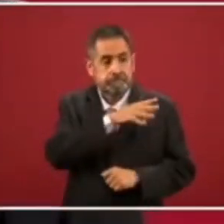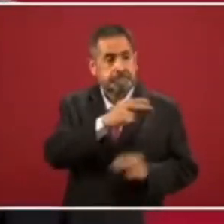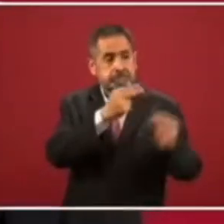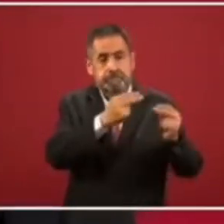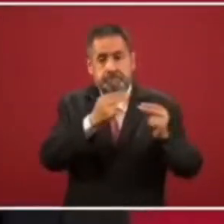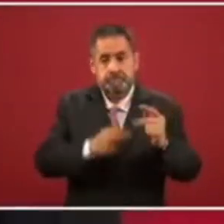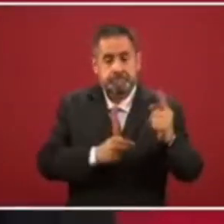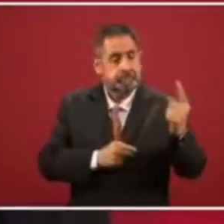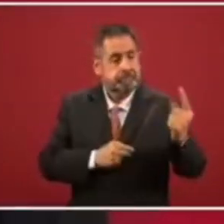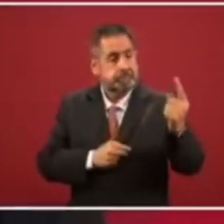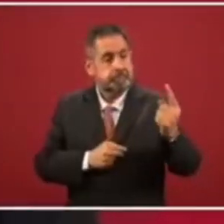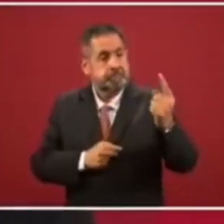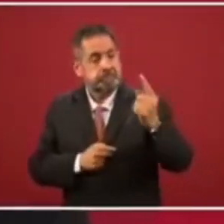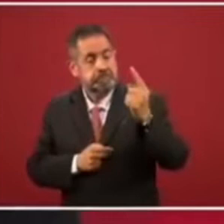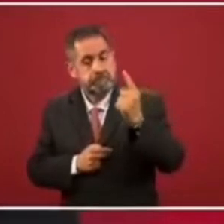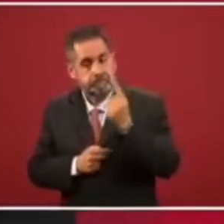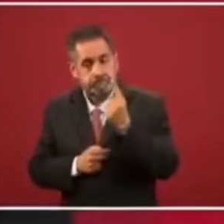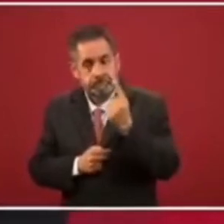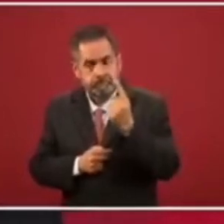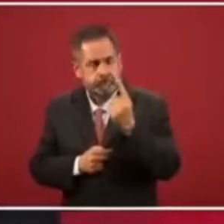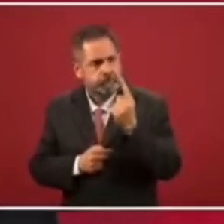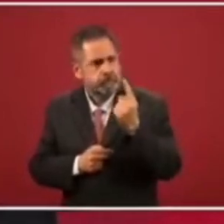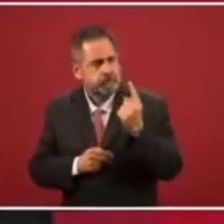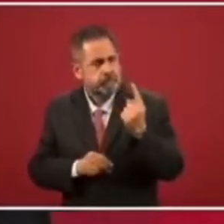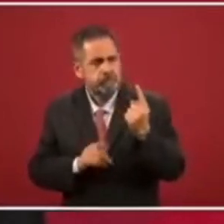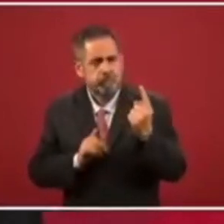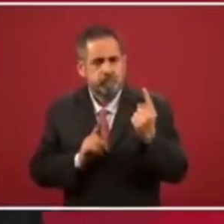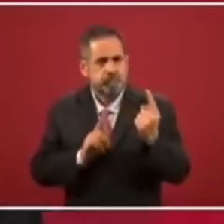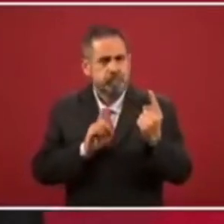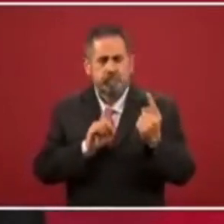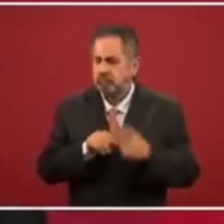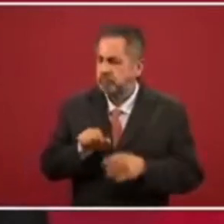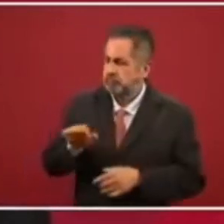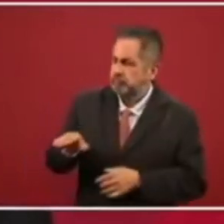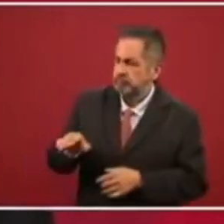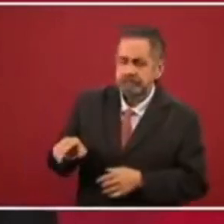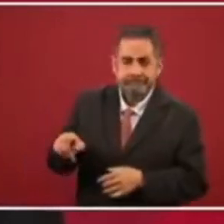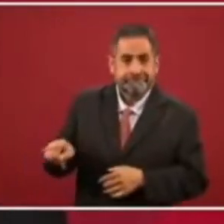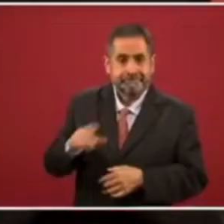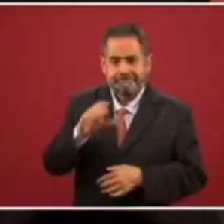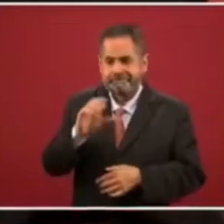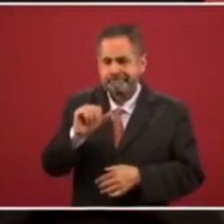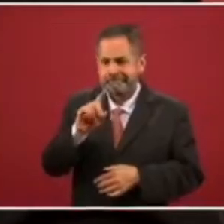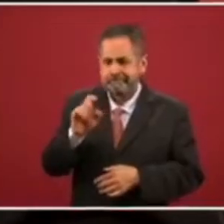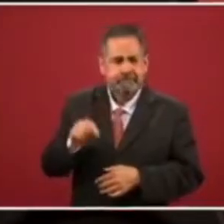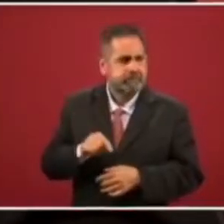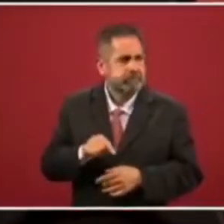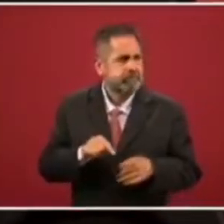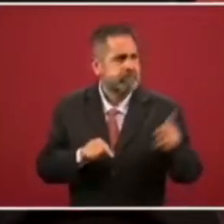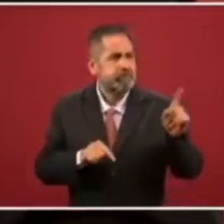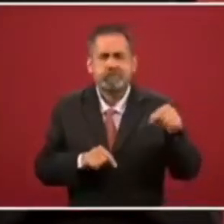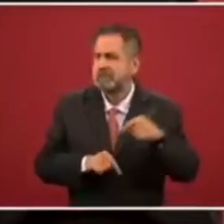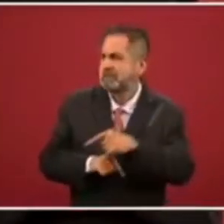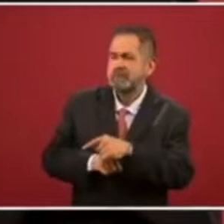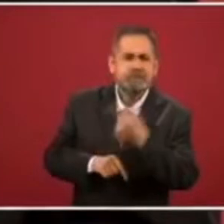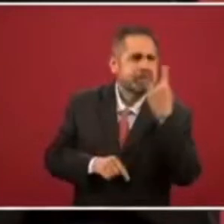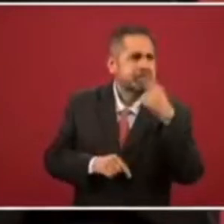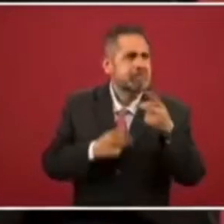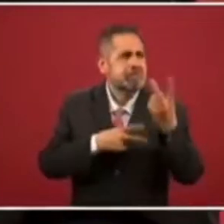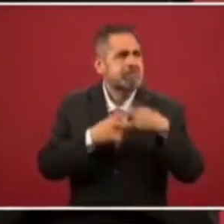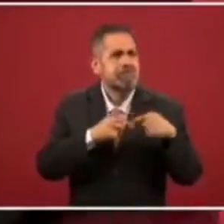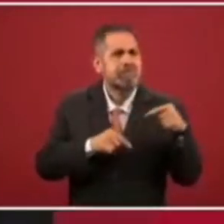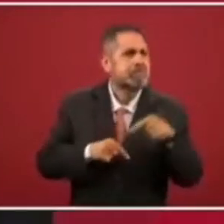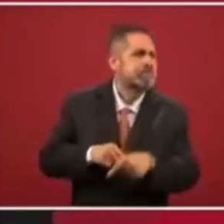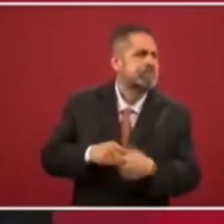escalera, y le preguntó al ingeniero Cárdenas a qué vino el general